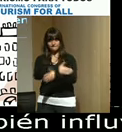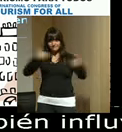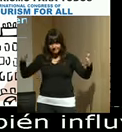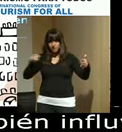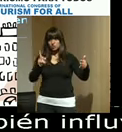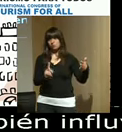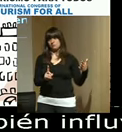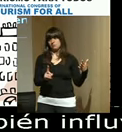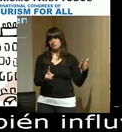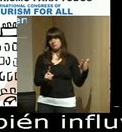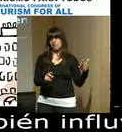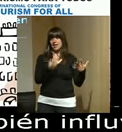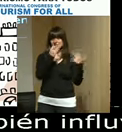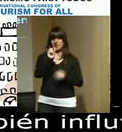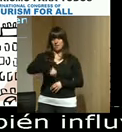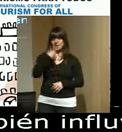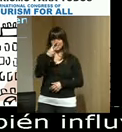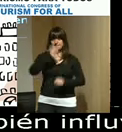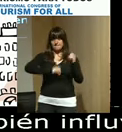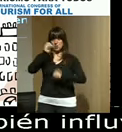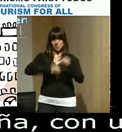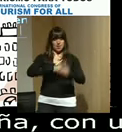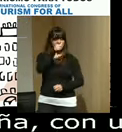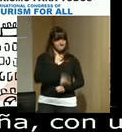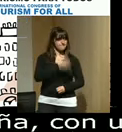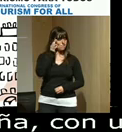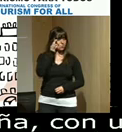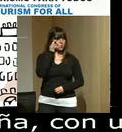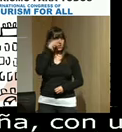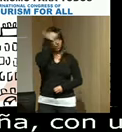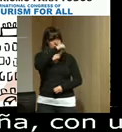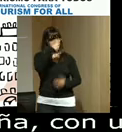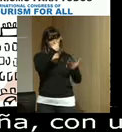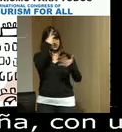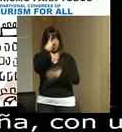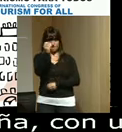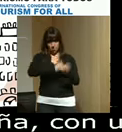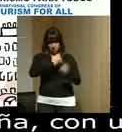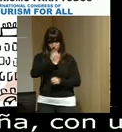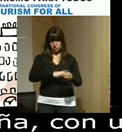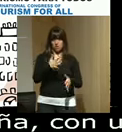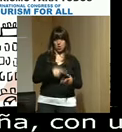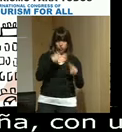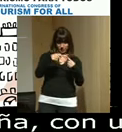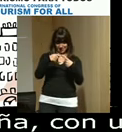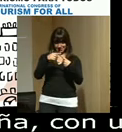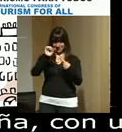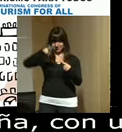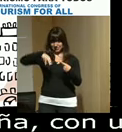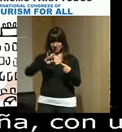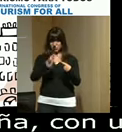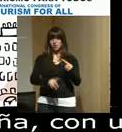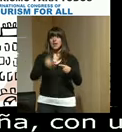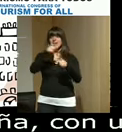gustaría. El 70,3% de las mujeres y el 62% de los hombres de entre 55 y 64 años tienen un